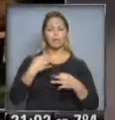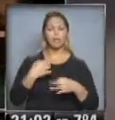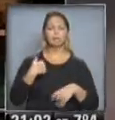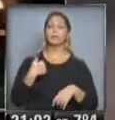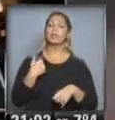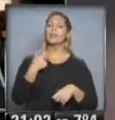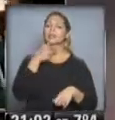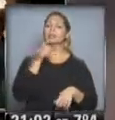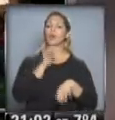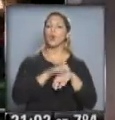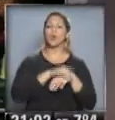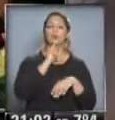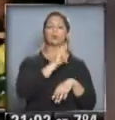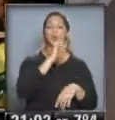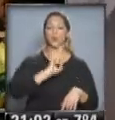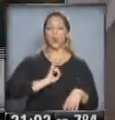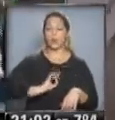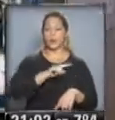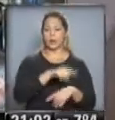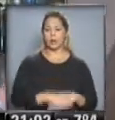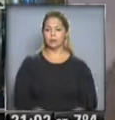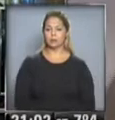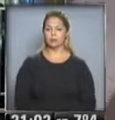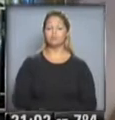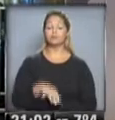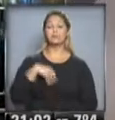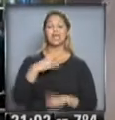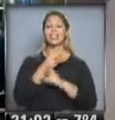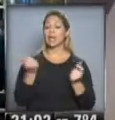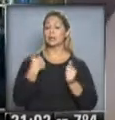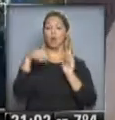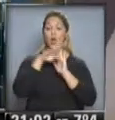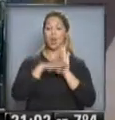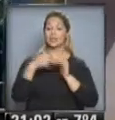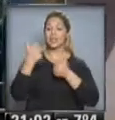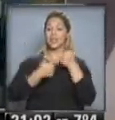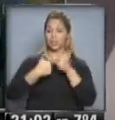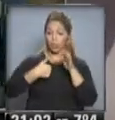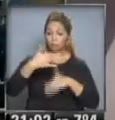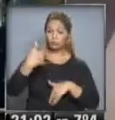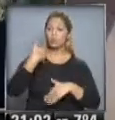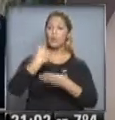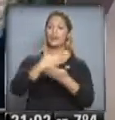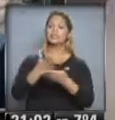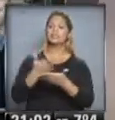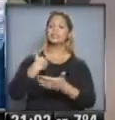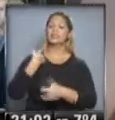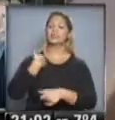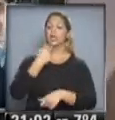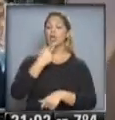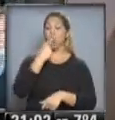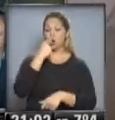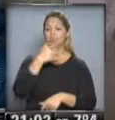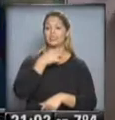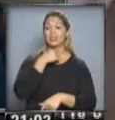e inculpan al portero por el crimen. Cerraron las listas de los candidatos que participarán de las PASO el